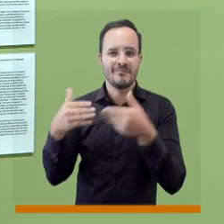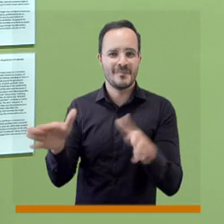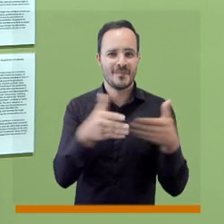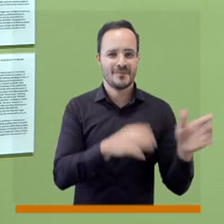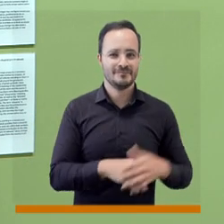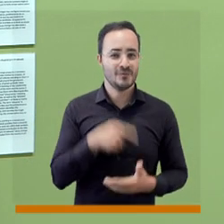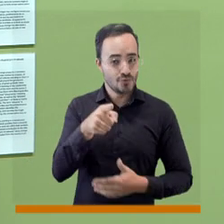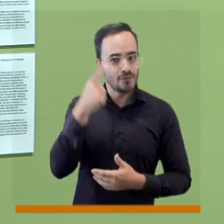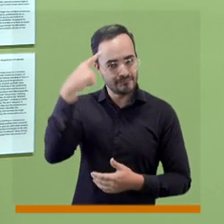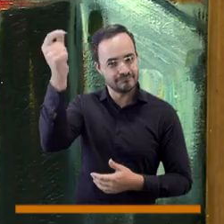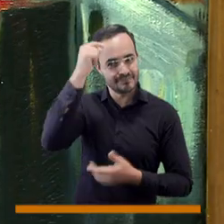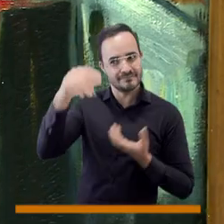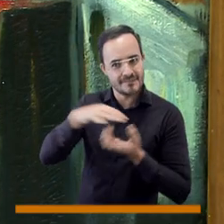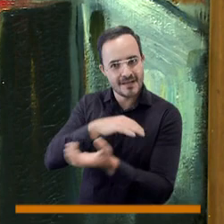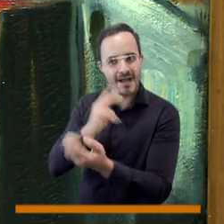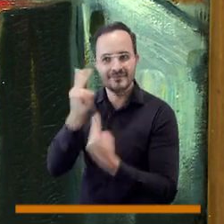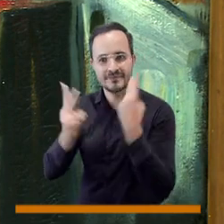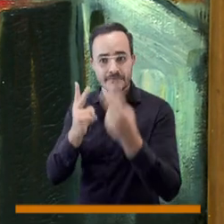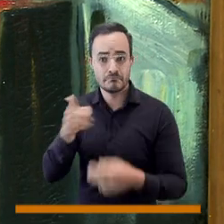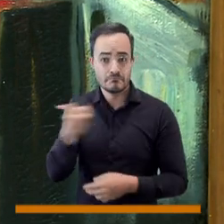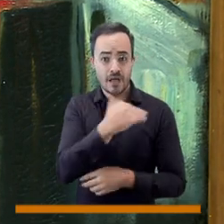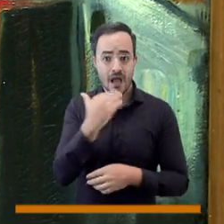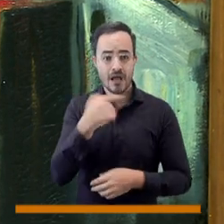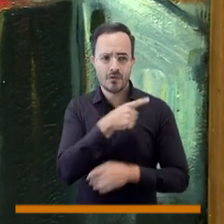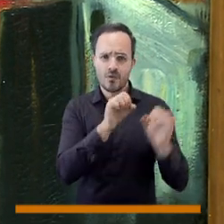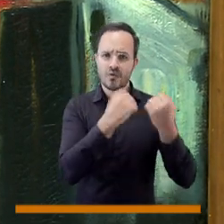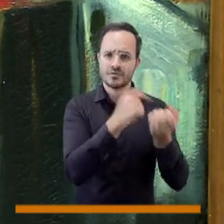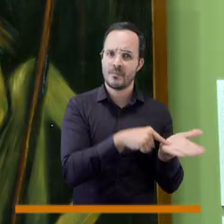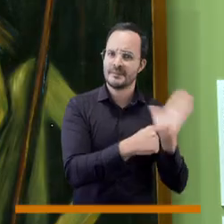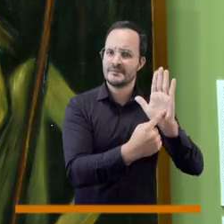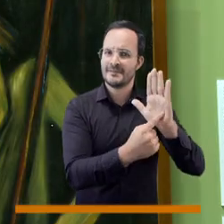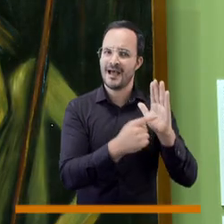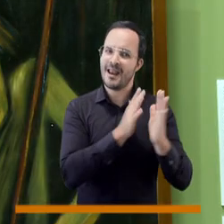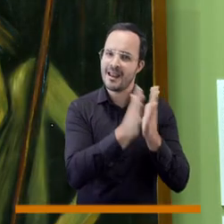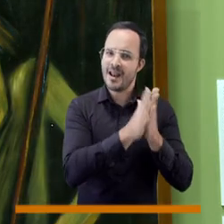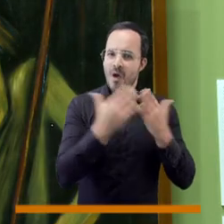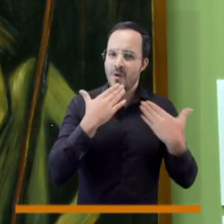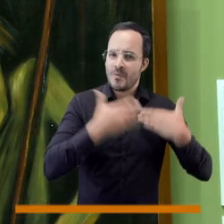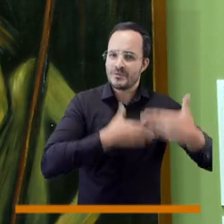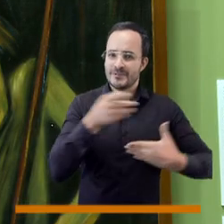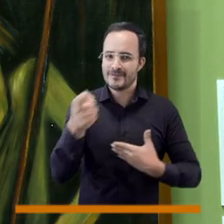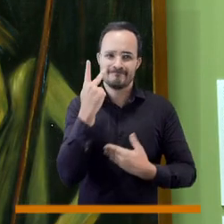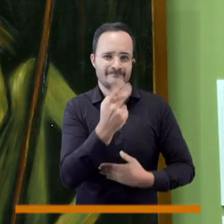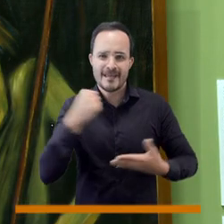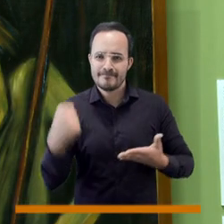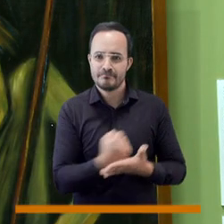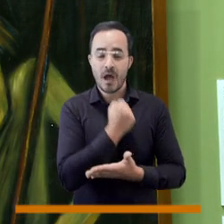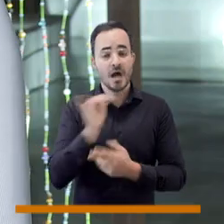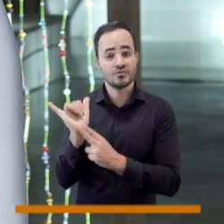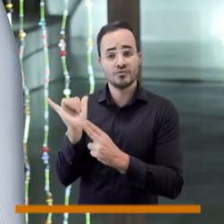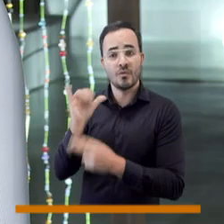Recuerda venir a visitarlos. Y si te perdiste algún detalle de su presentación en el Consejo de Medellín, recuerda